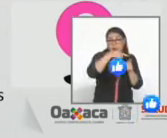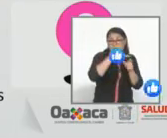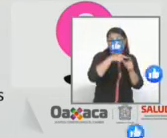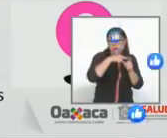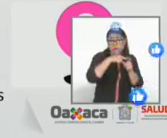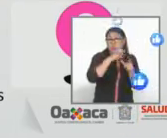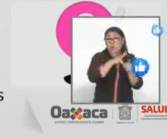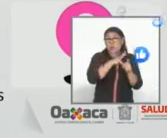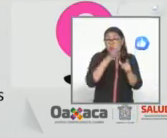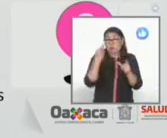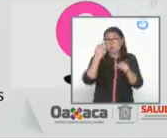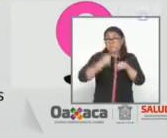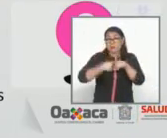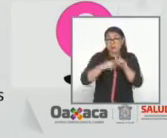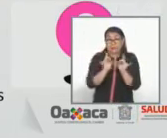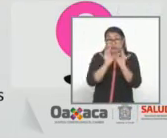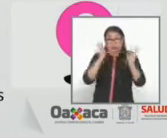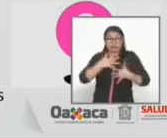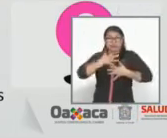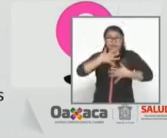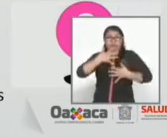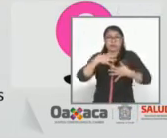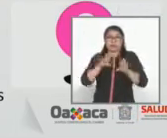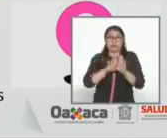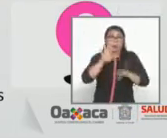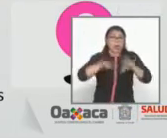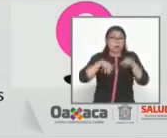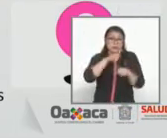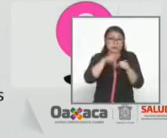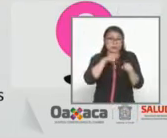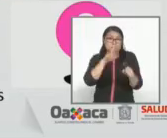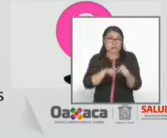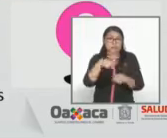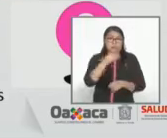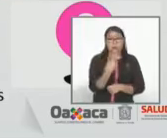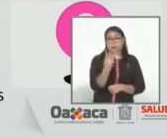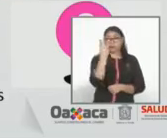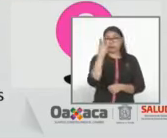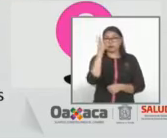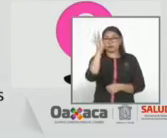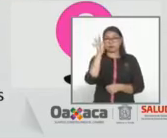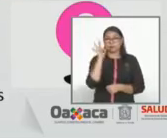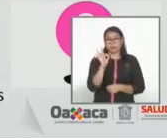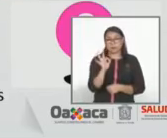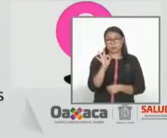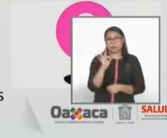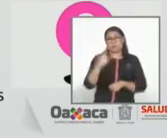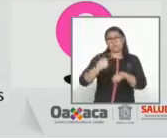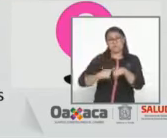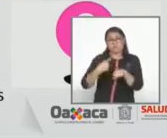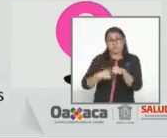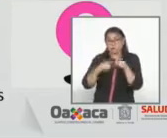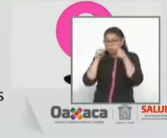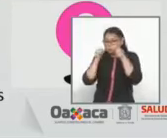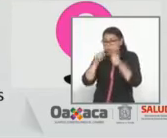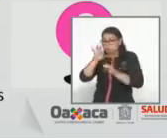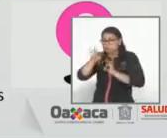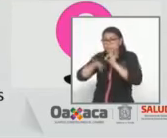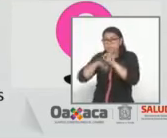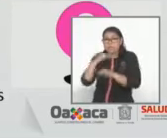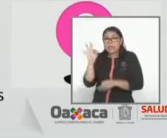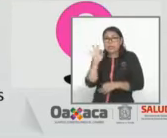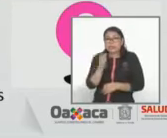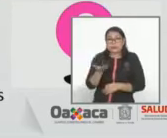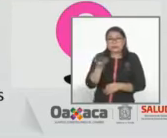nuestra vida. Incluso puede llegar a ser normal. Y el 3% de los pacientes pediátricos puede tener algo